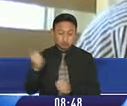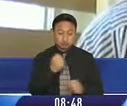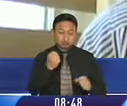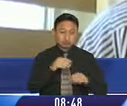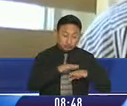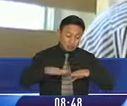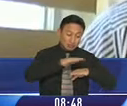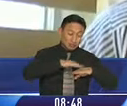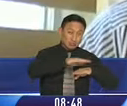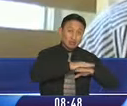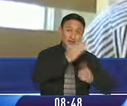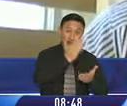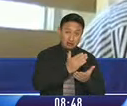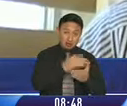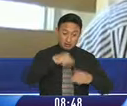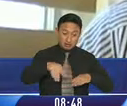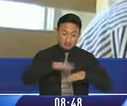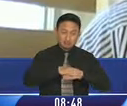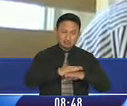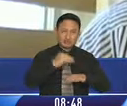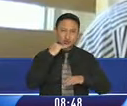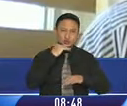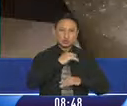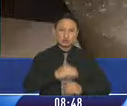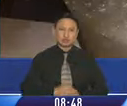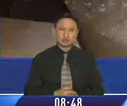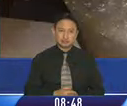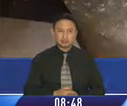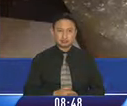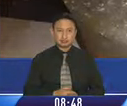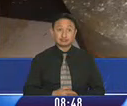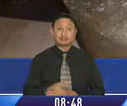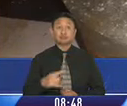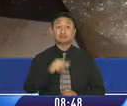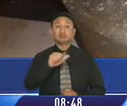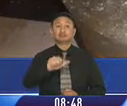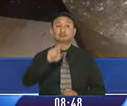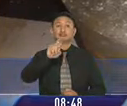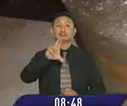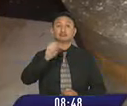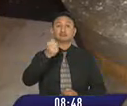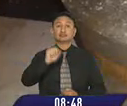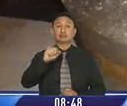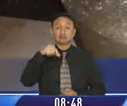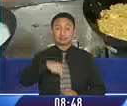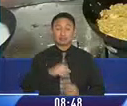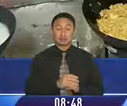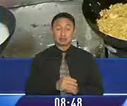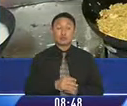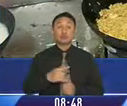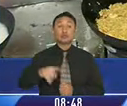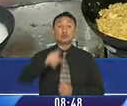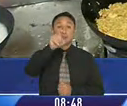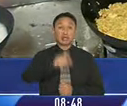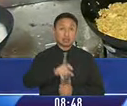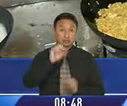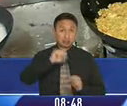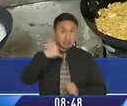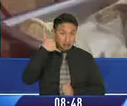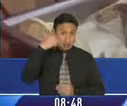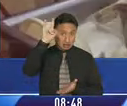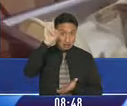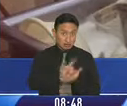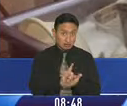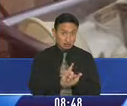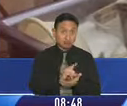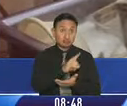en donde se elaboran este tipo de alimentos. El ARCSA dispone de un aplicativo móvil para que los ciudadanos denuncien